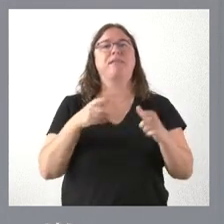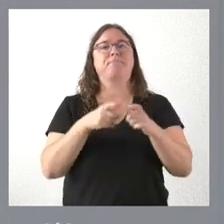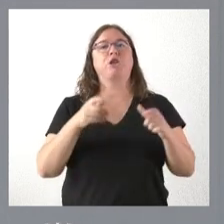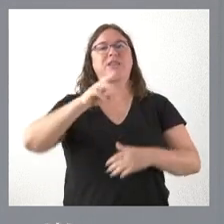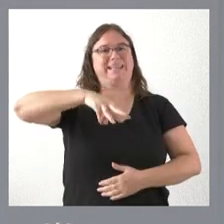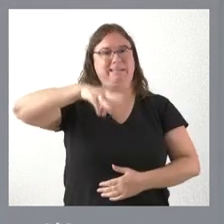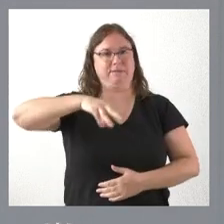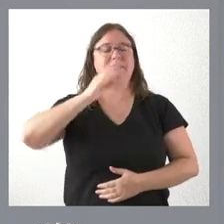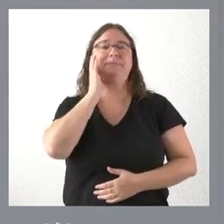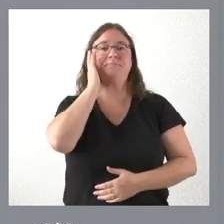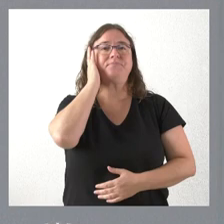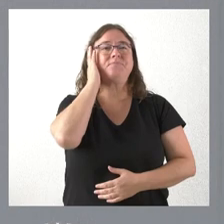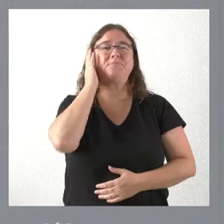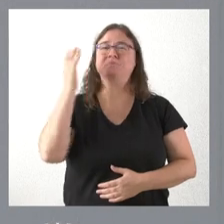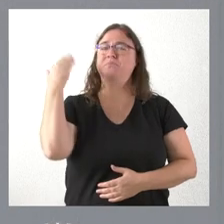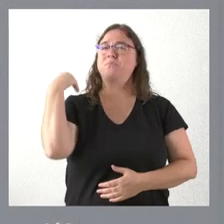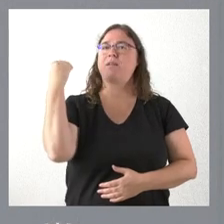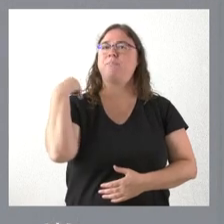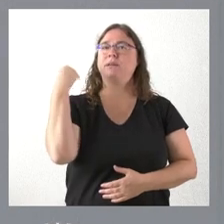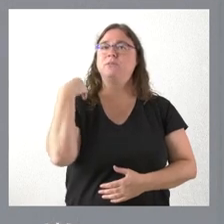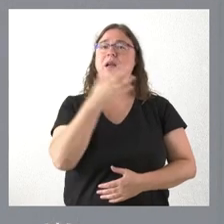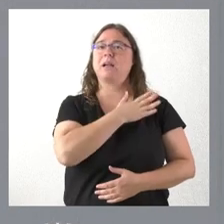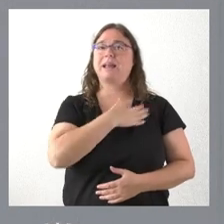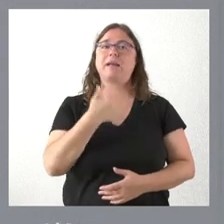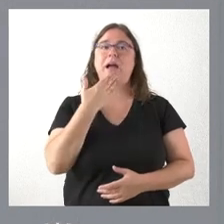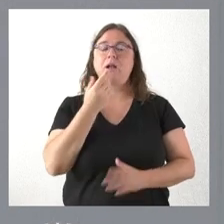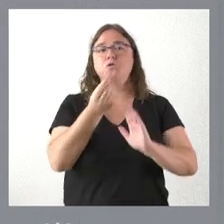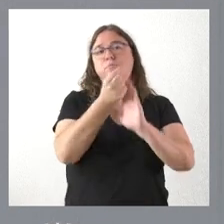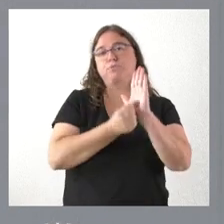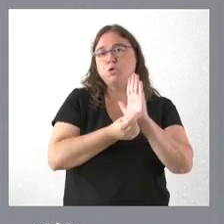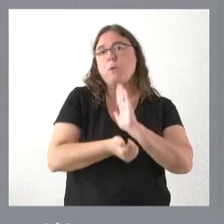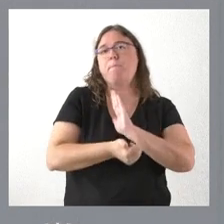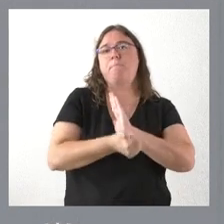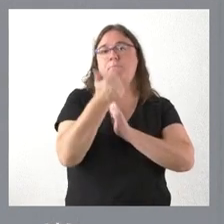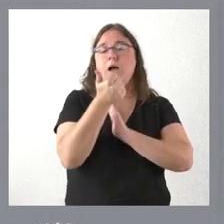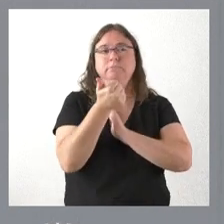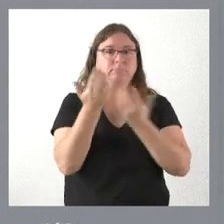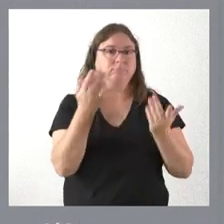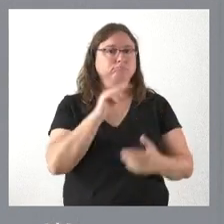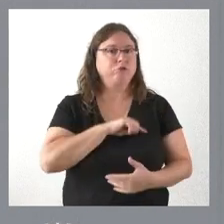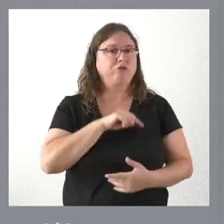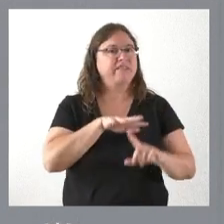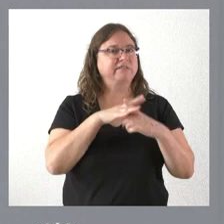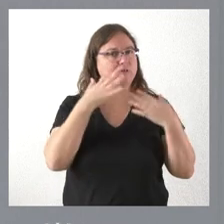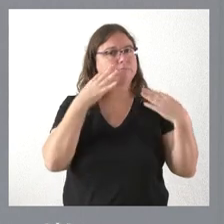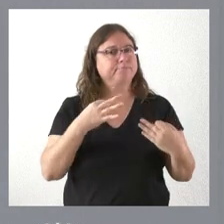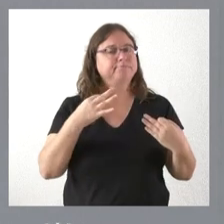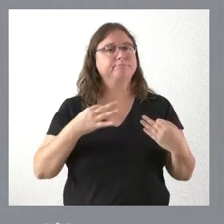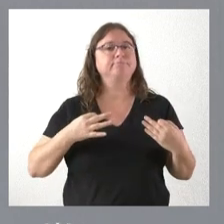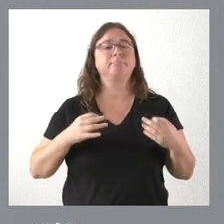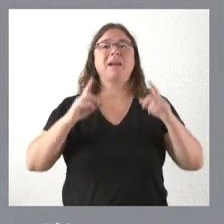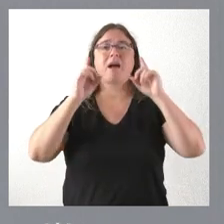preguntaba usted si pensamos en reforzar algunas líneas más pues somos muy conscientes de esta realidad es verdad que en el caso de